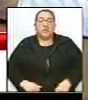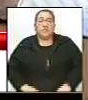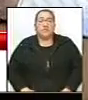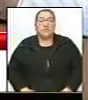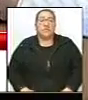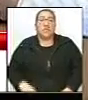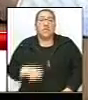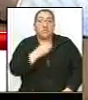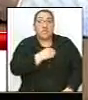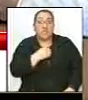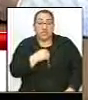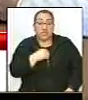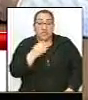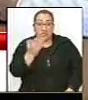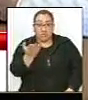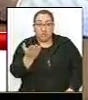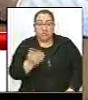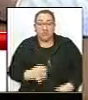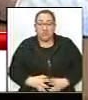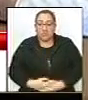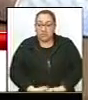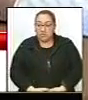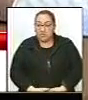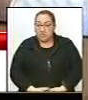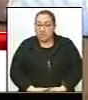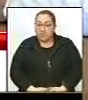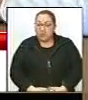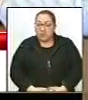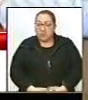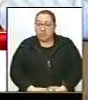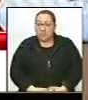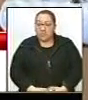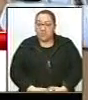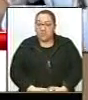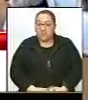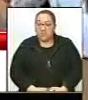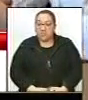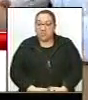al ministro que tengamos mayor